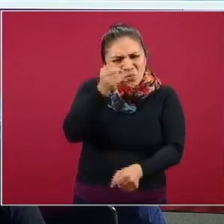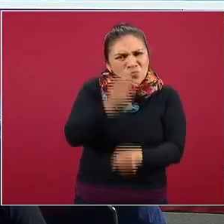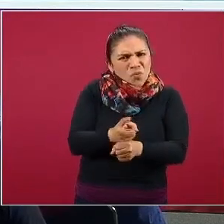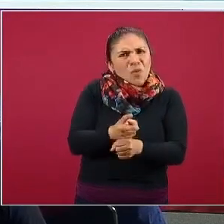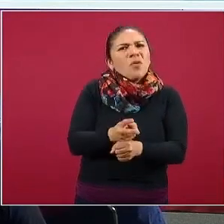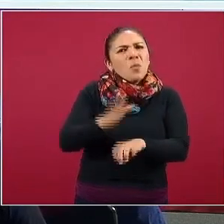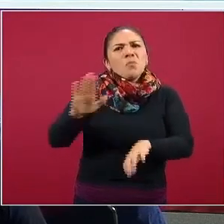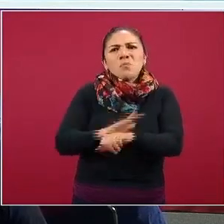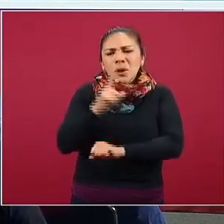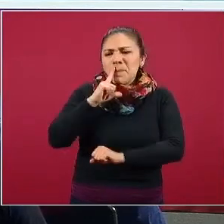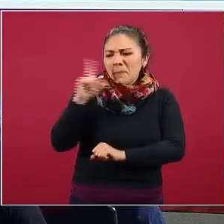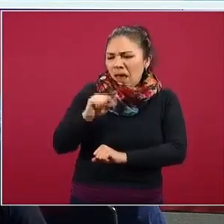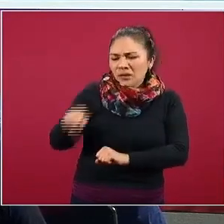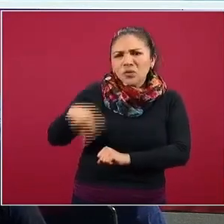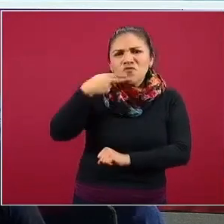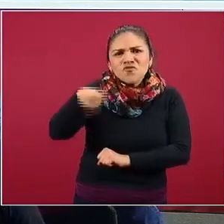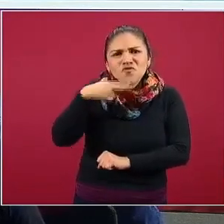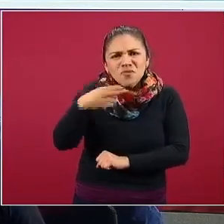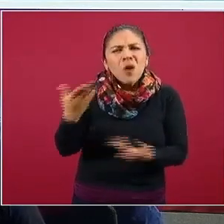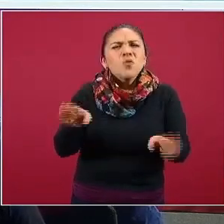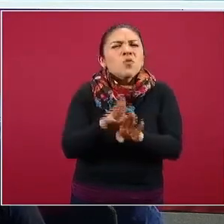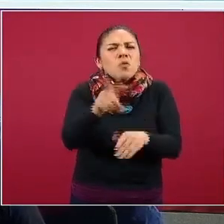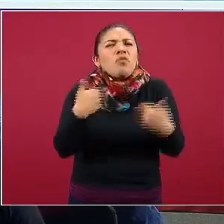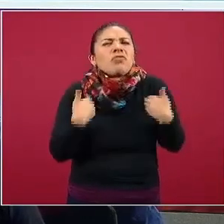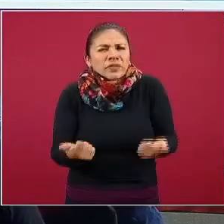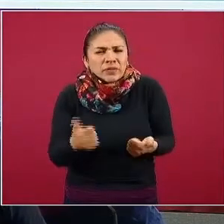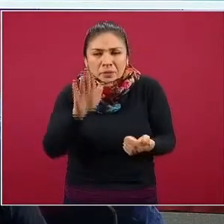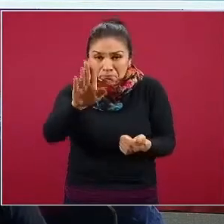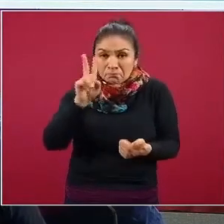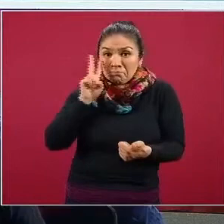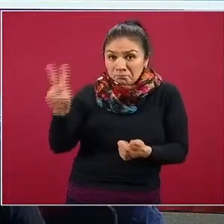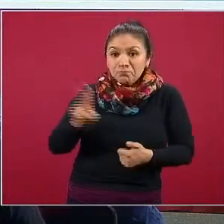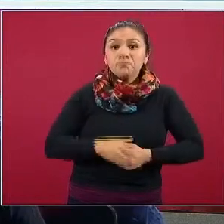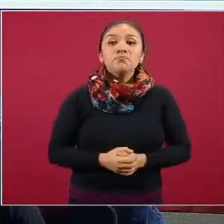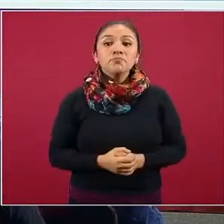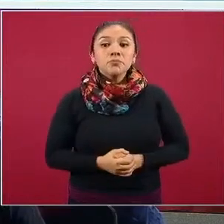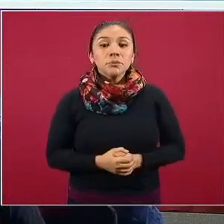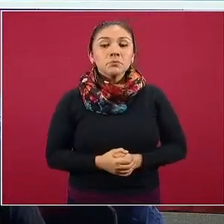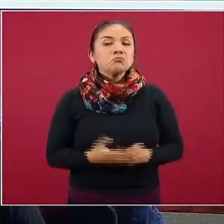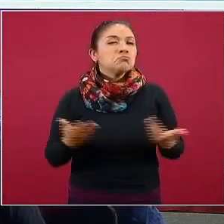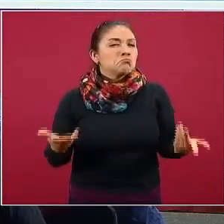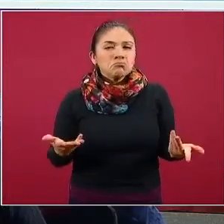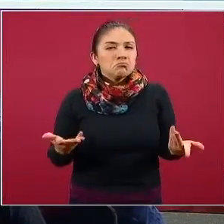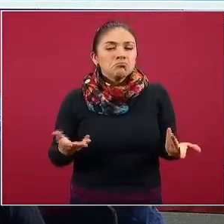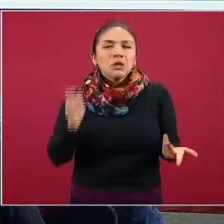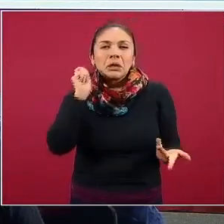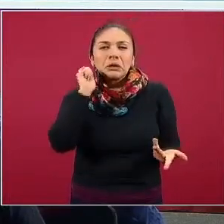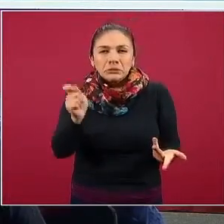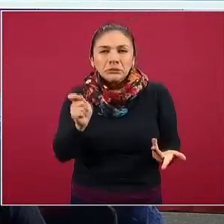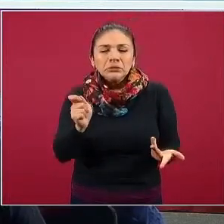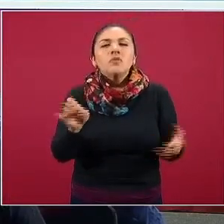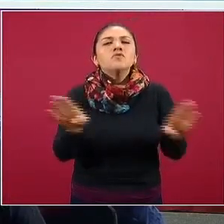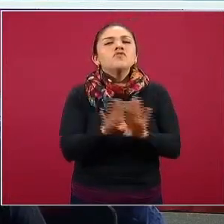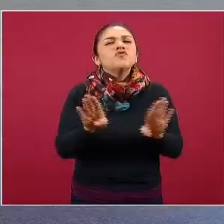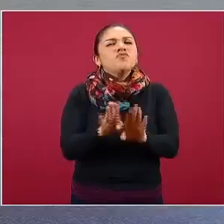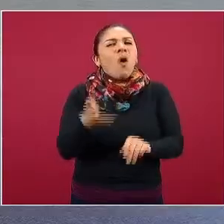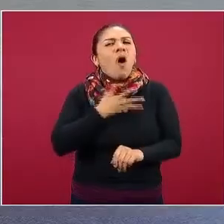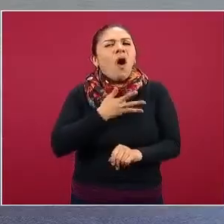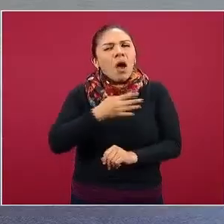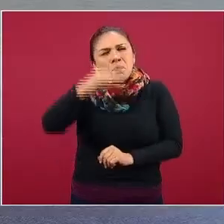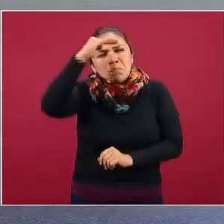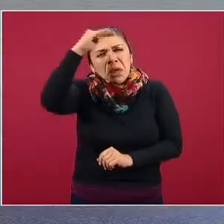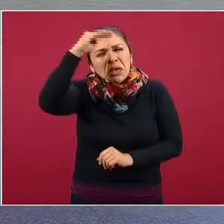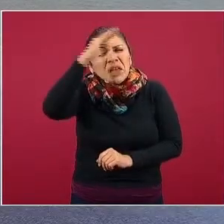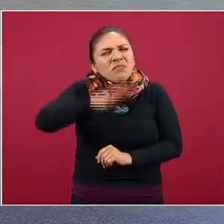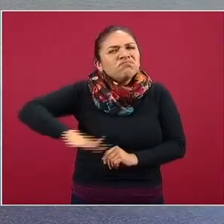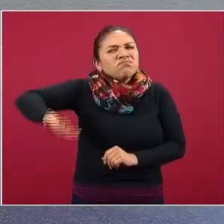secundario al tabaquismo de una manera práctica, la que sigue, por favor, podemos ver lo que se han